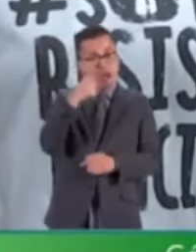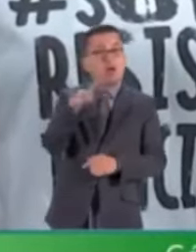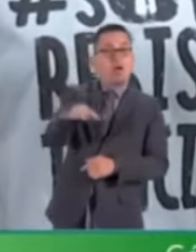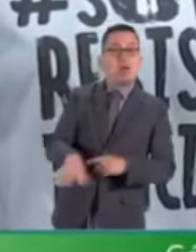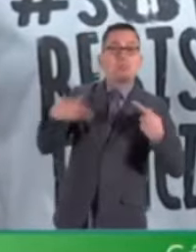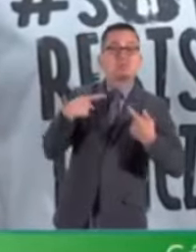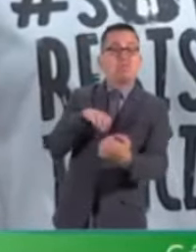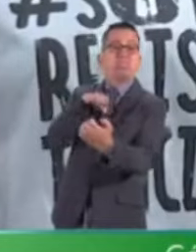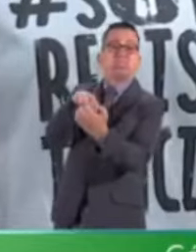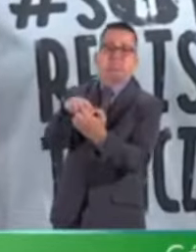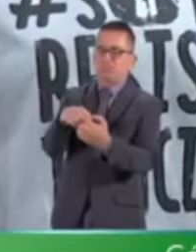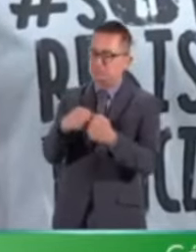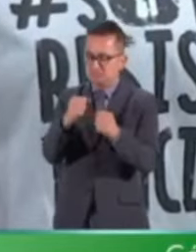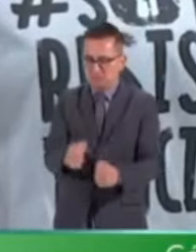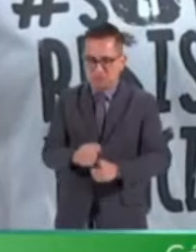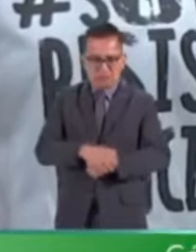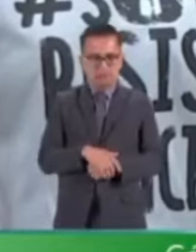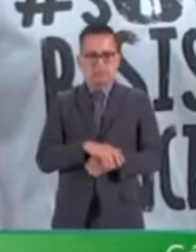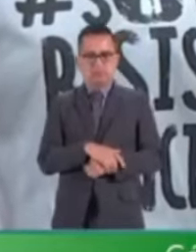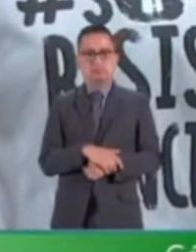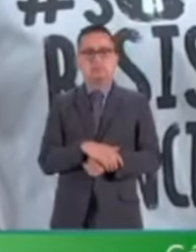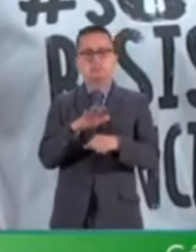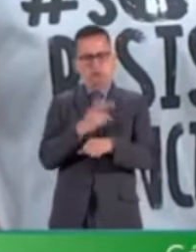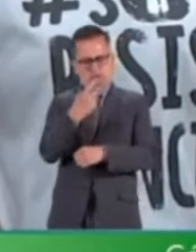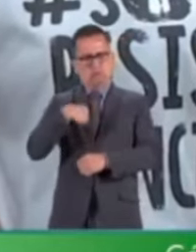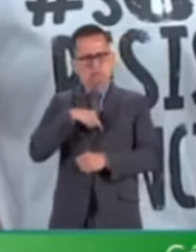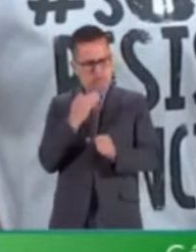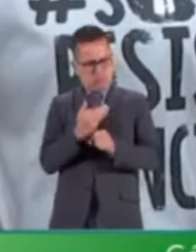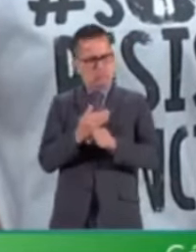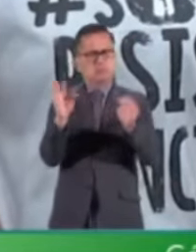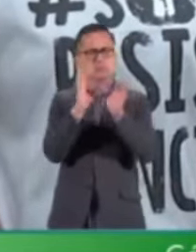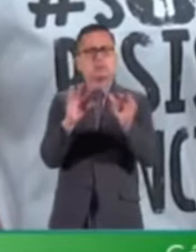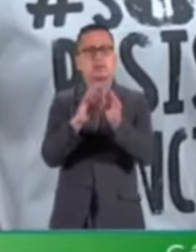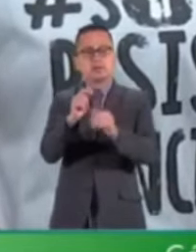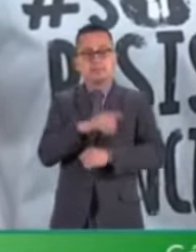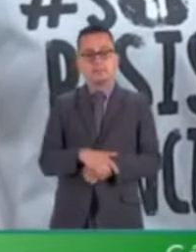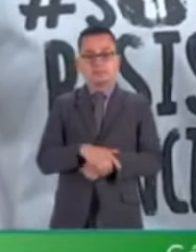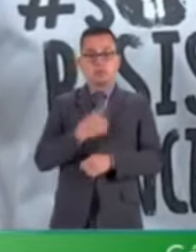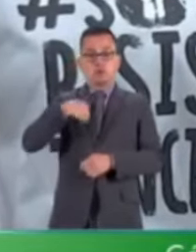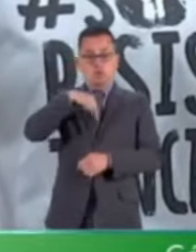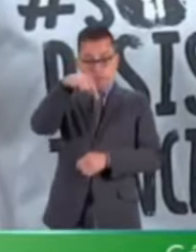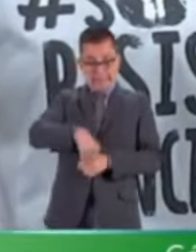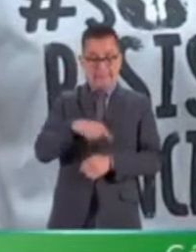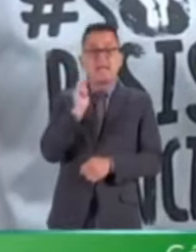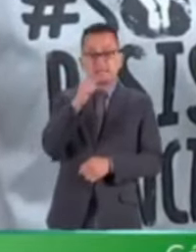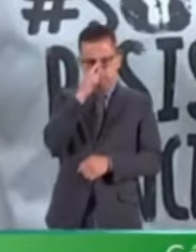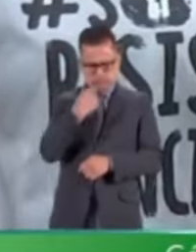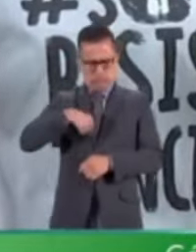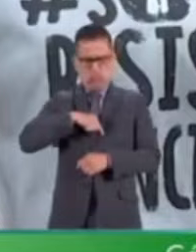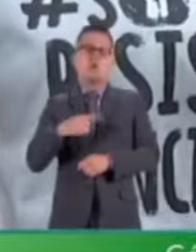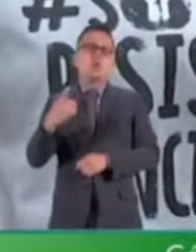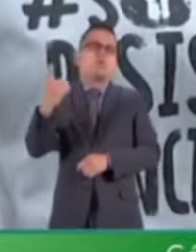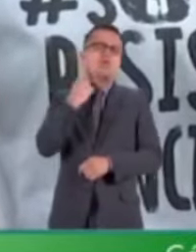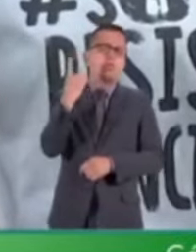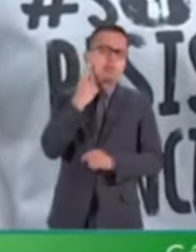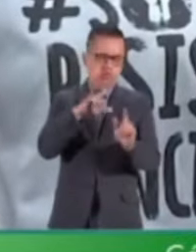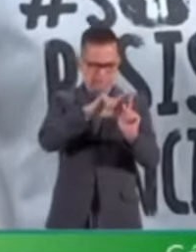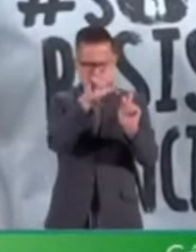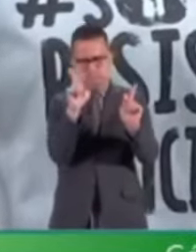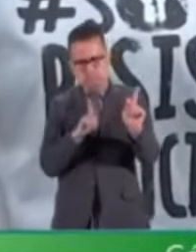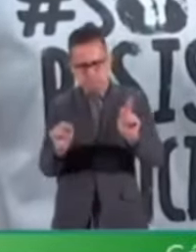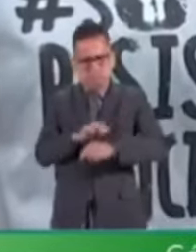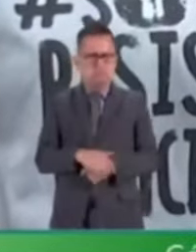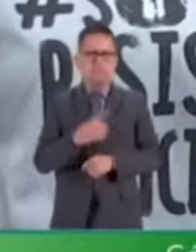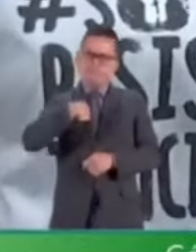México. Por eso les decimos que estamos presentes aquí los diputados de la República, los diputados